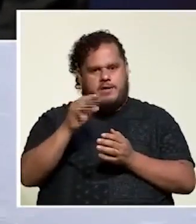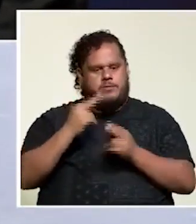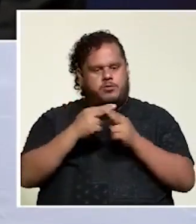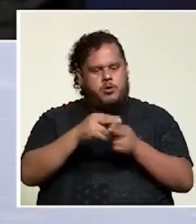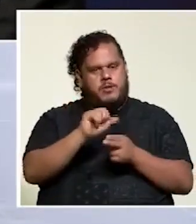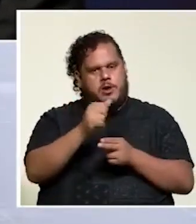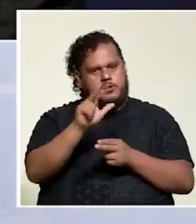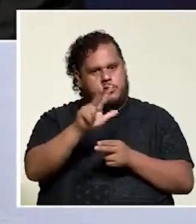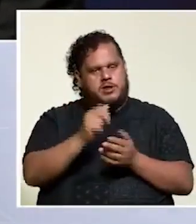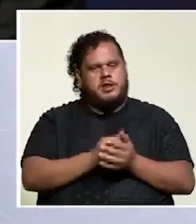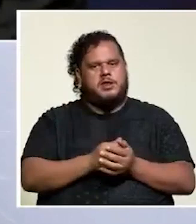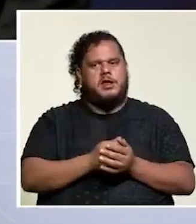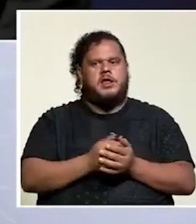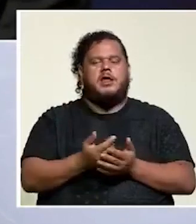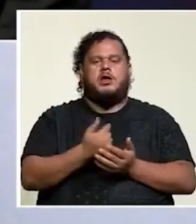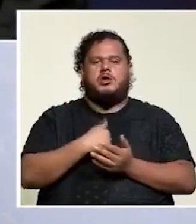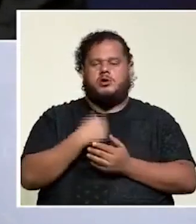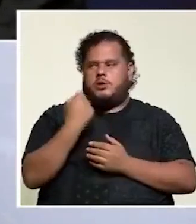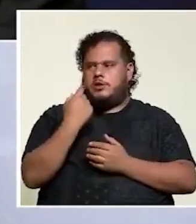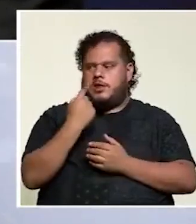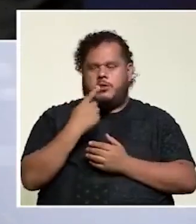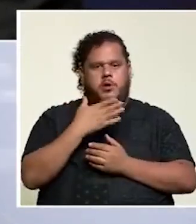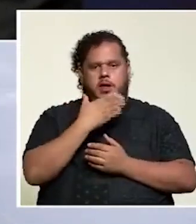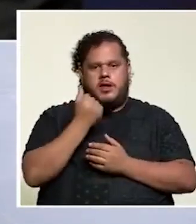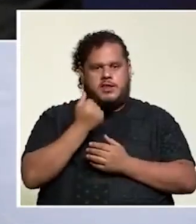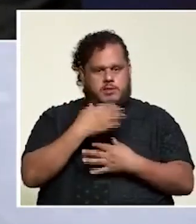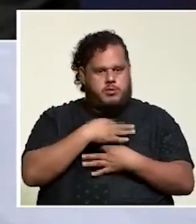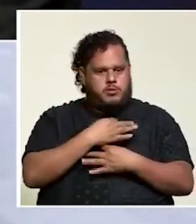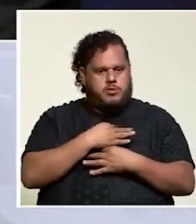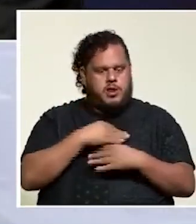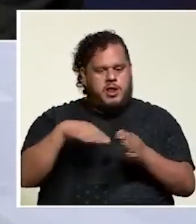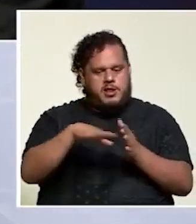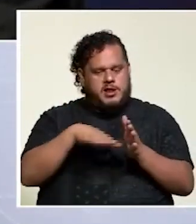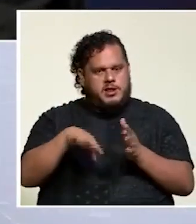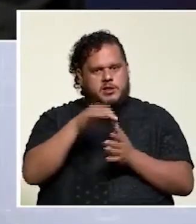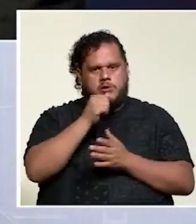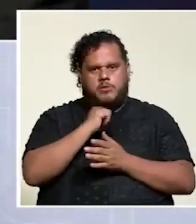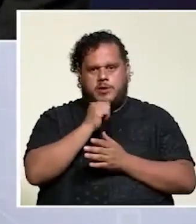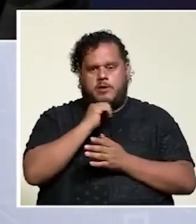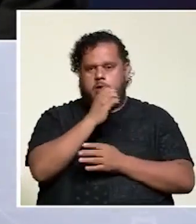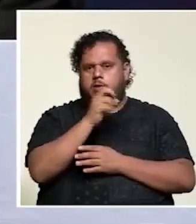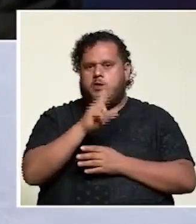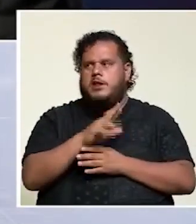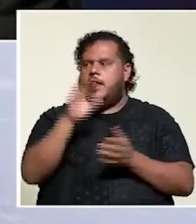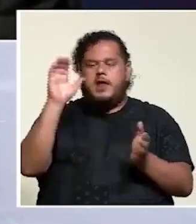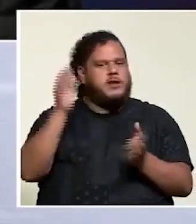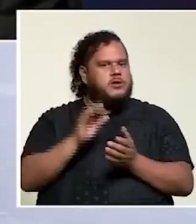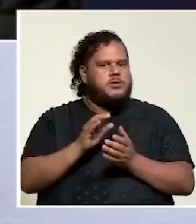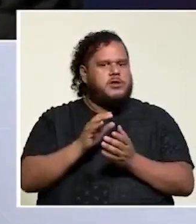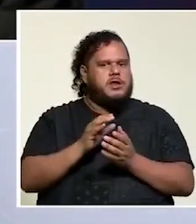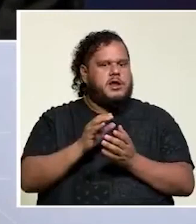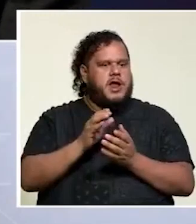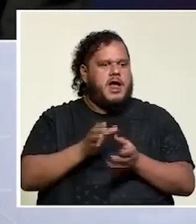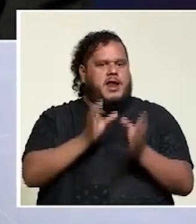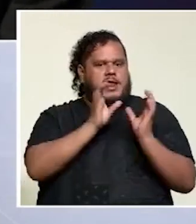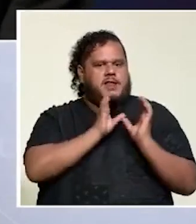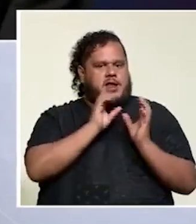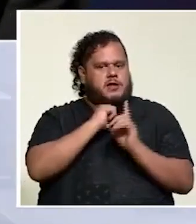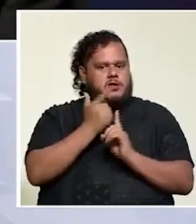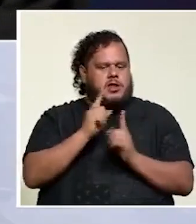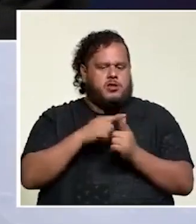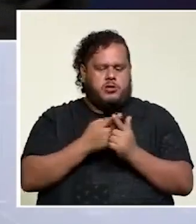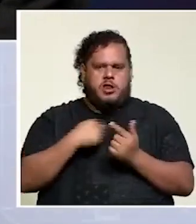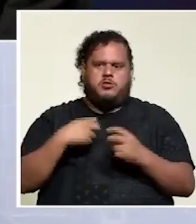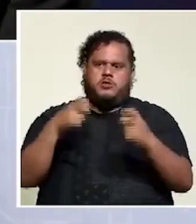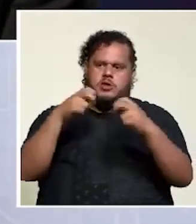3. Yo entiendo que es en el mejor interés del sector privado costarricense reducir las cargas sociales. Entonces nos